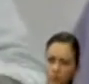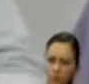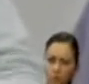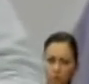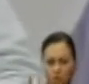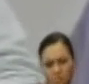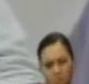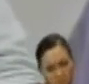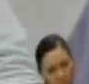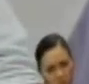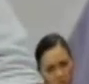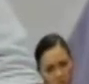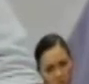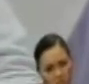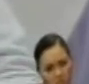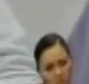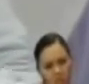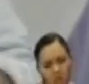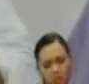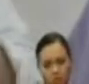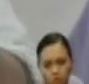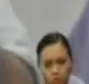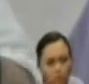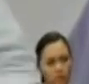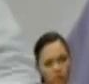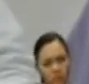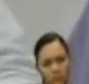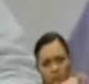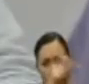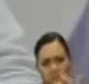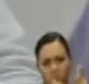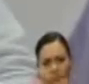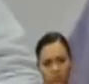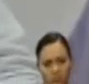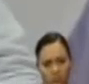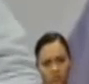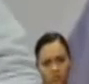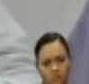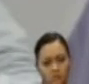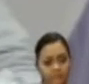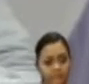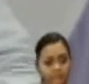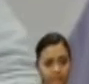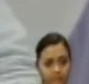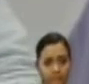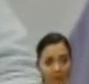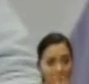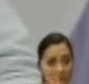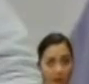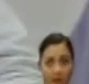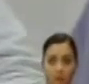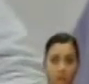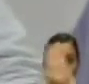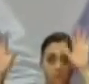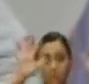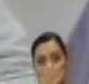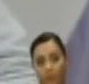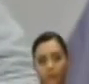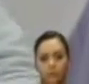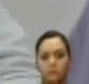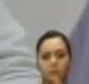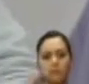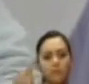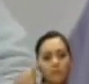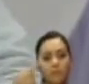que no insulten a la dignidad humana. Insisto, remediar eso significa miles de millones de dólares, pero es sobre todo responsabilidad